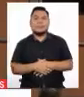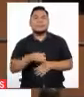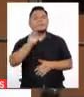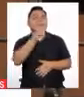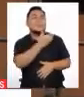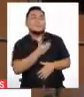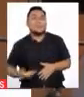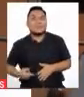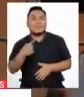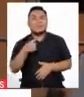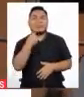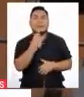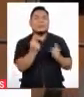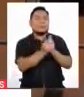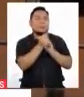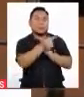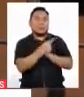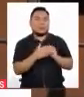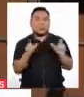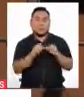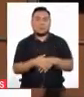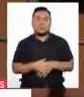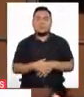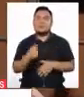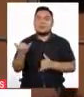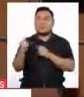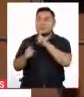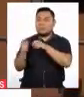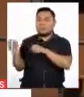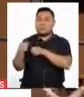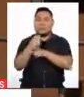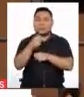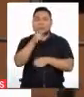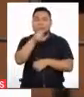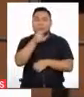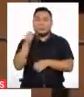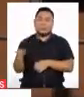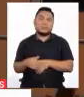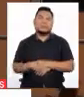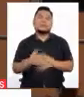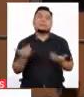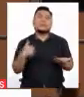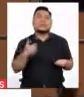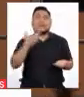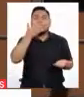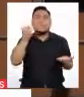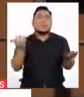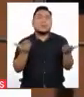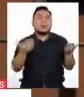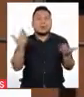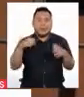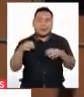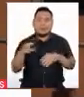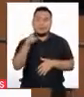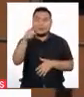estamos en vivo para América Noticias. Se le pregunta al presidente de la República si la mejora de la que